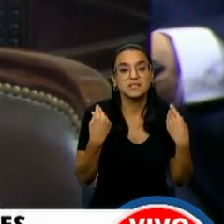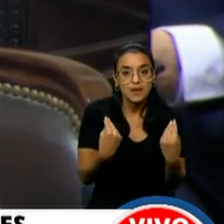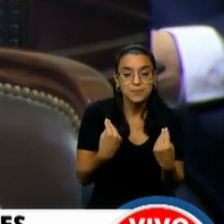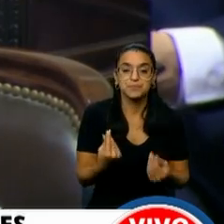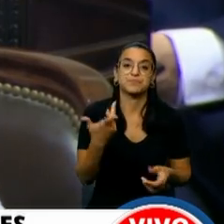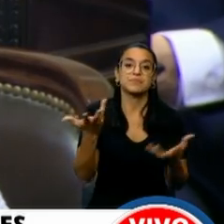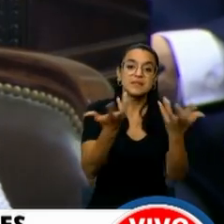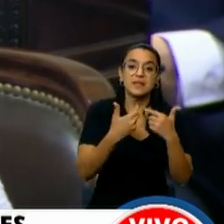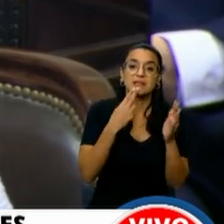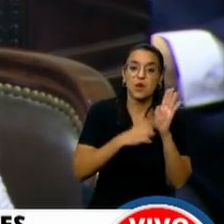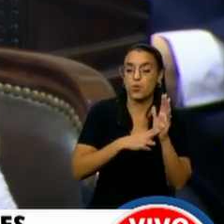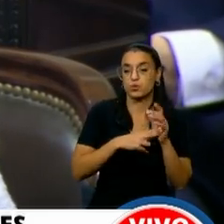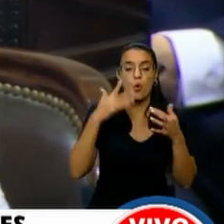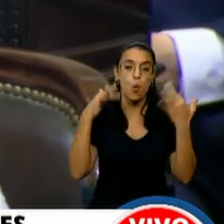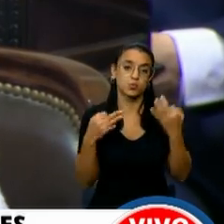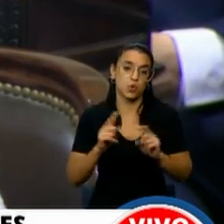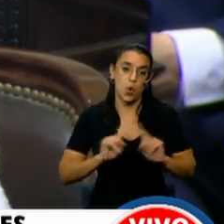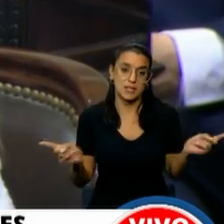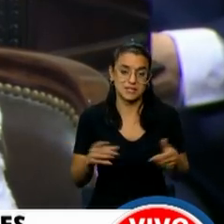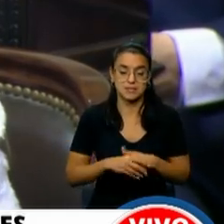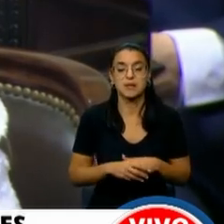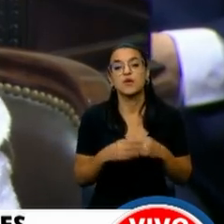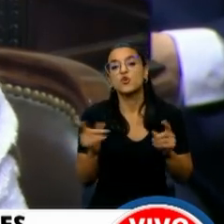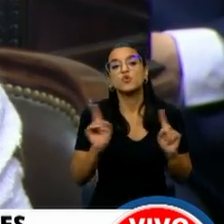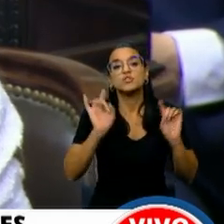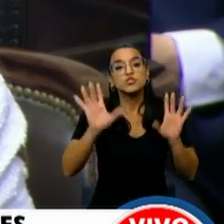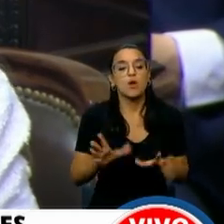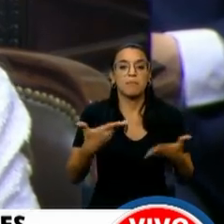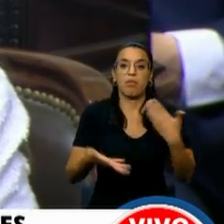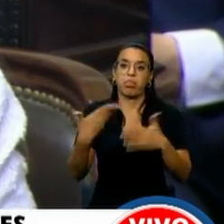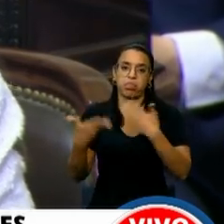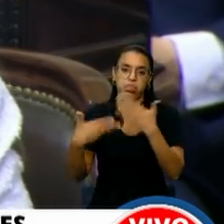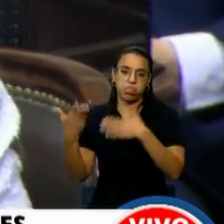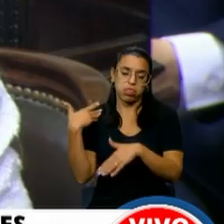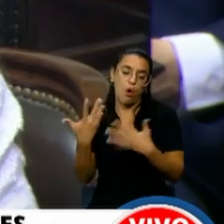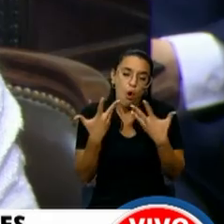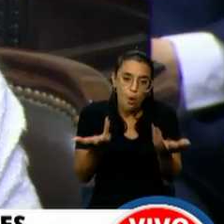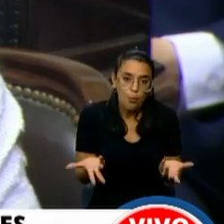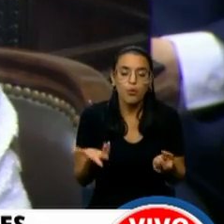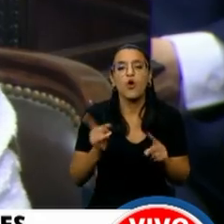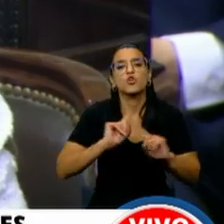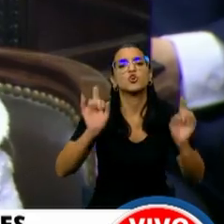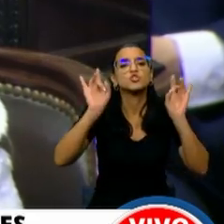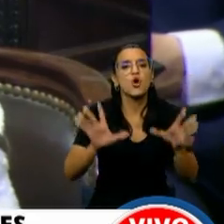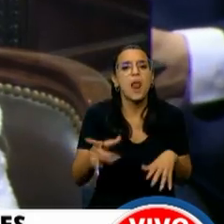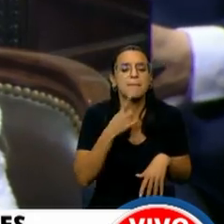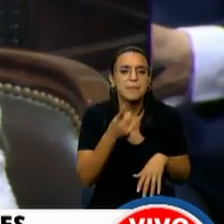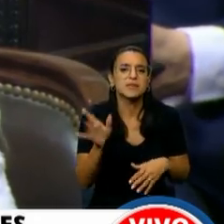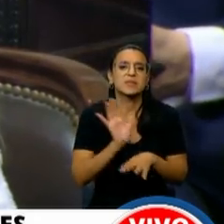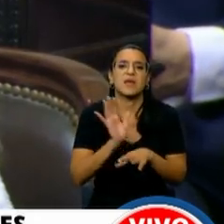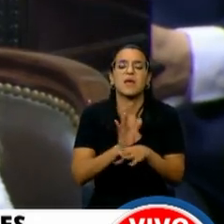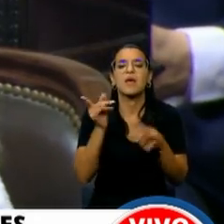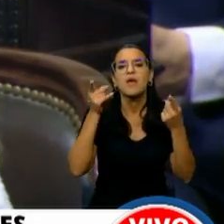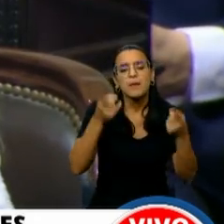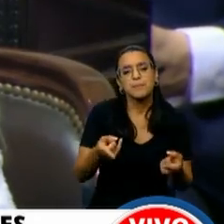nuestro sistema tributario que no solamente es regresivo por supuesto y no solamente tenemos una muy